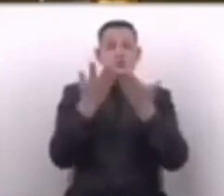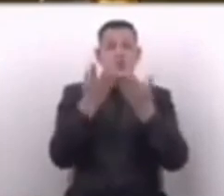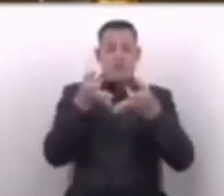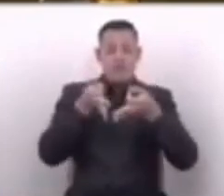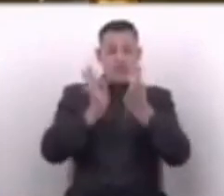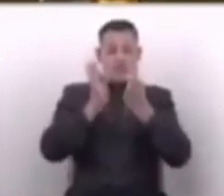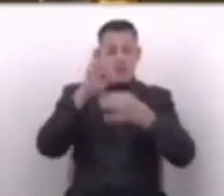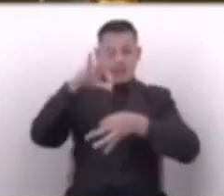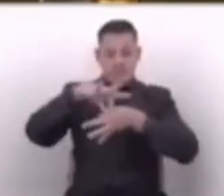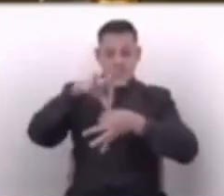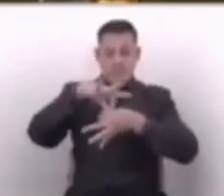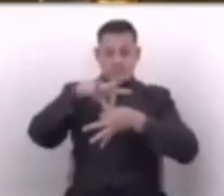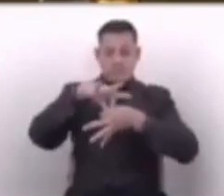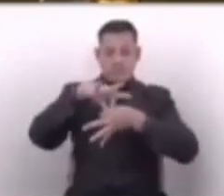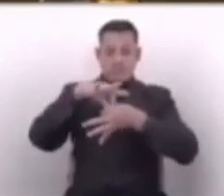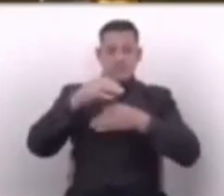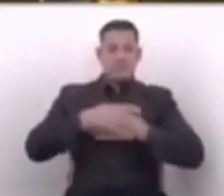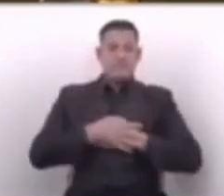votar.